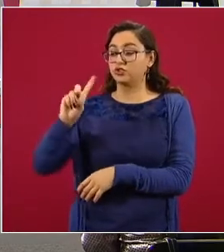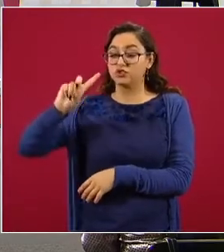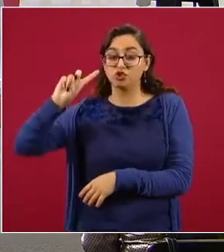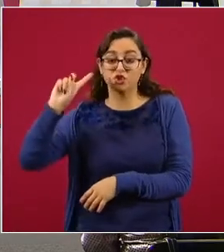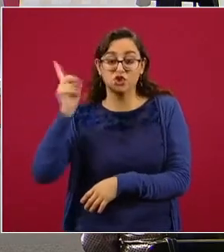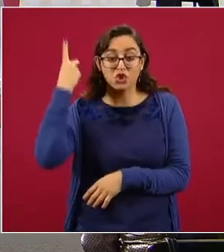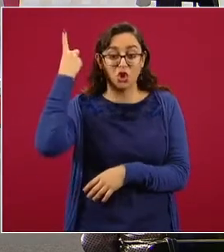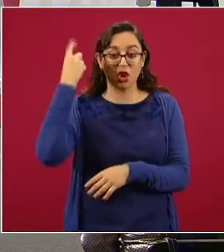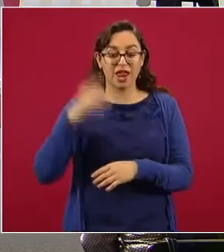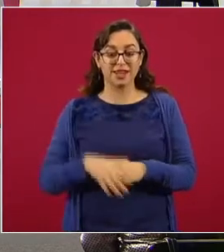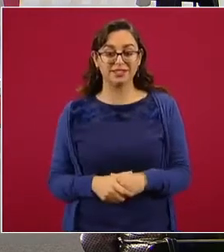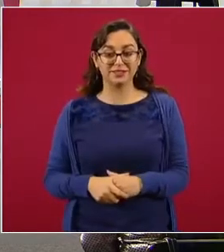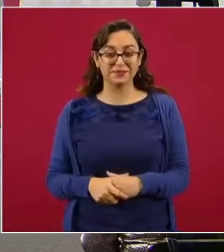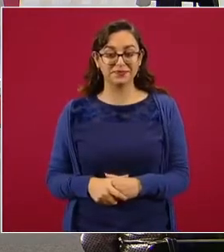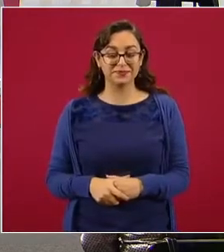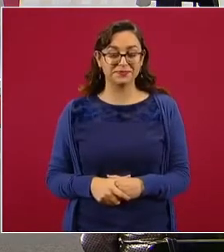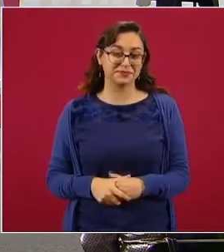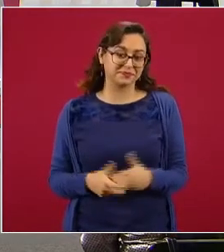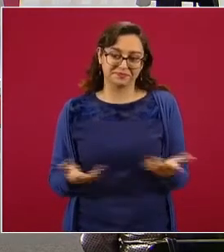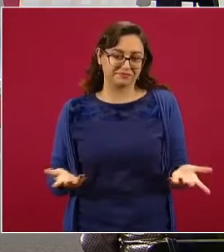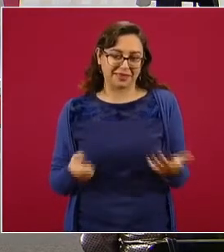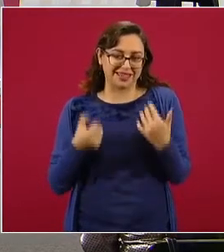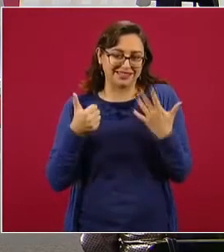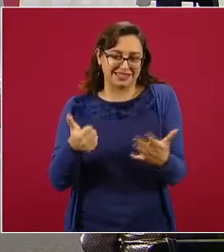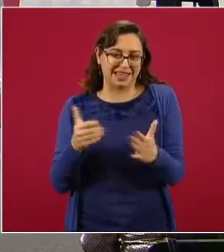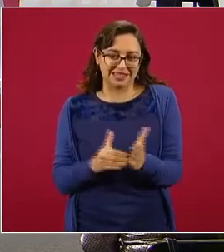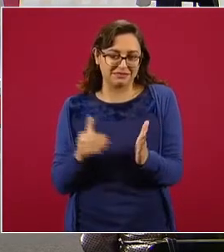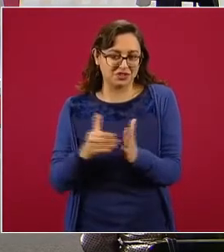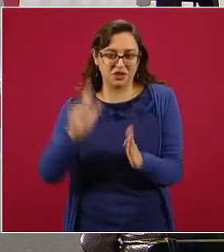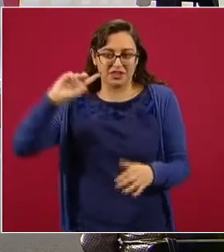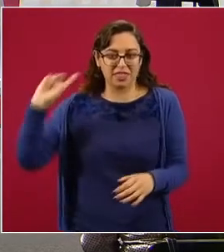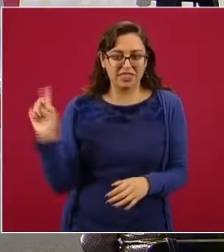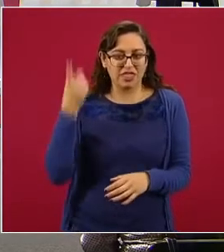$5.954.400, $6 millones,